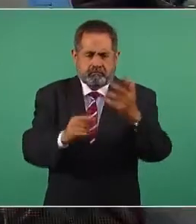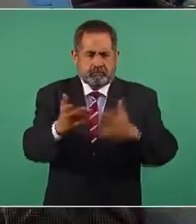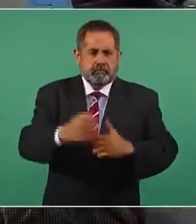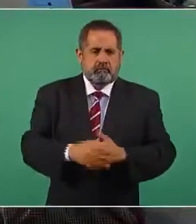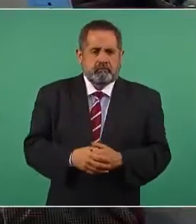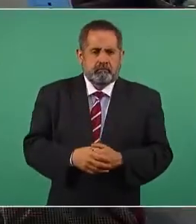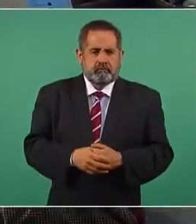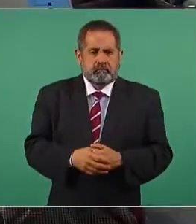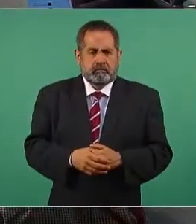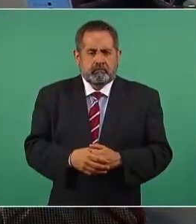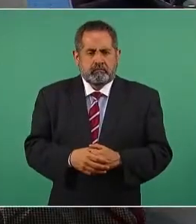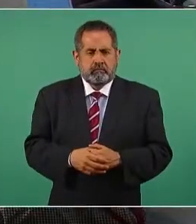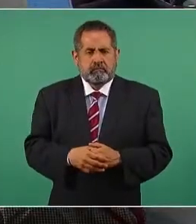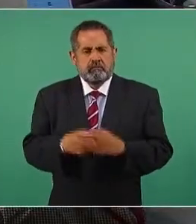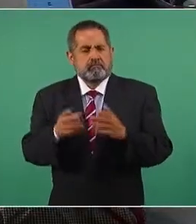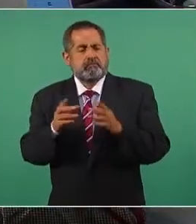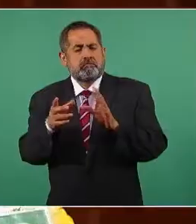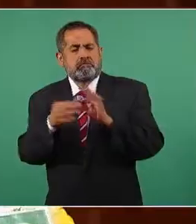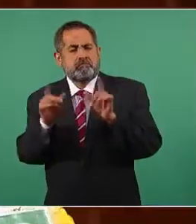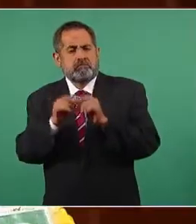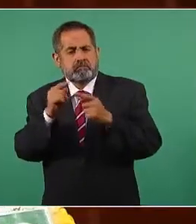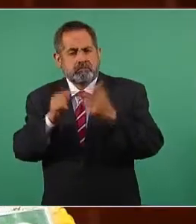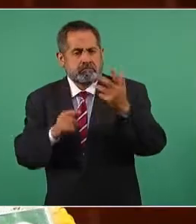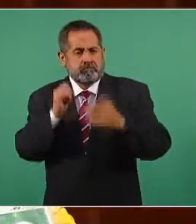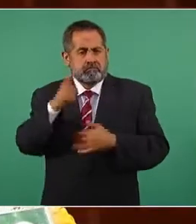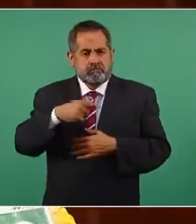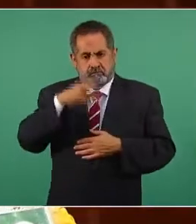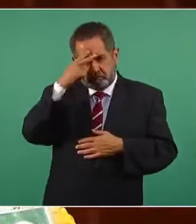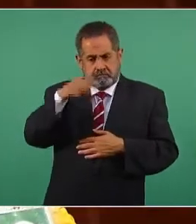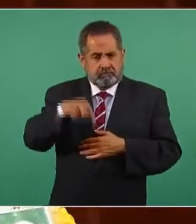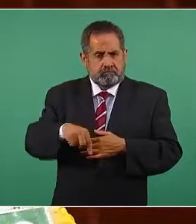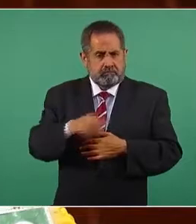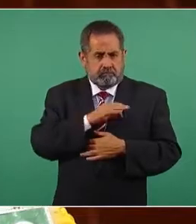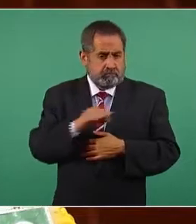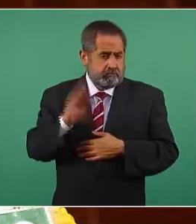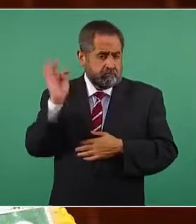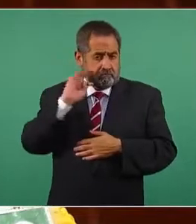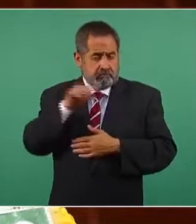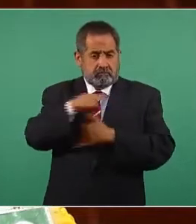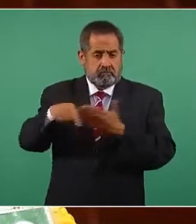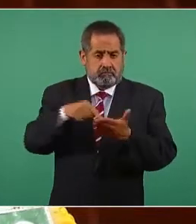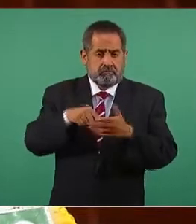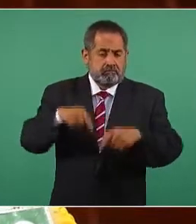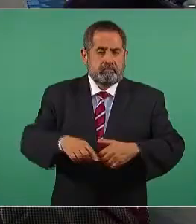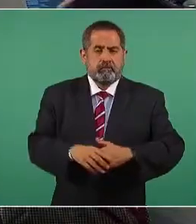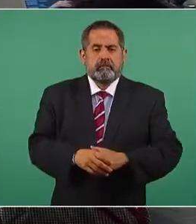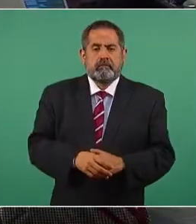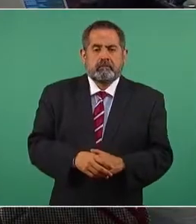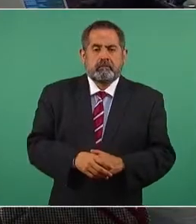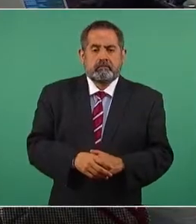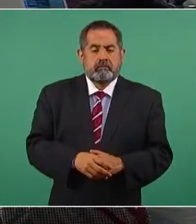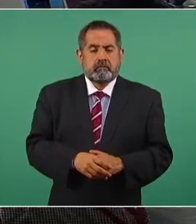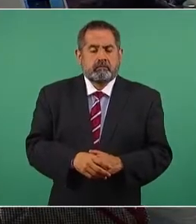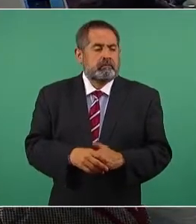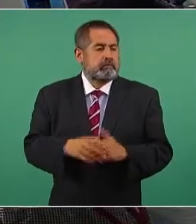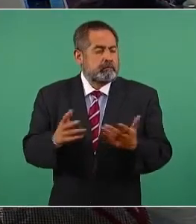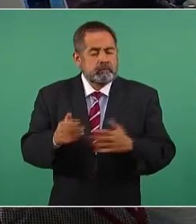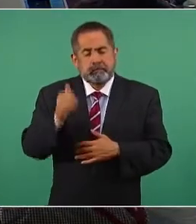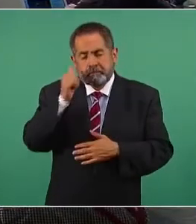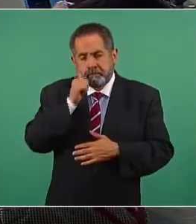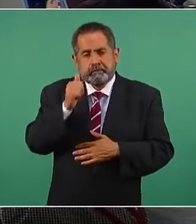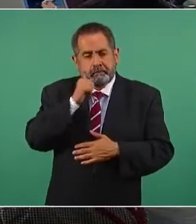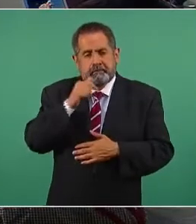Sin revelar quizá los detalles, canciller, ¿hay algún planteamiento de que México sea precisamente esta sede? Bueno, siempre ha